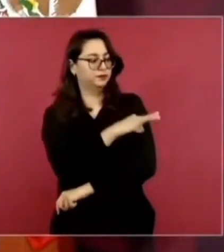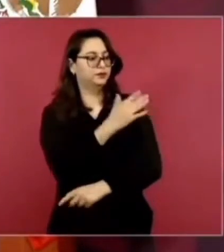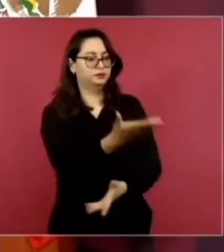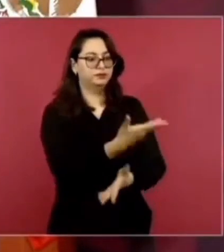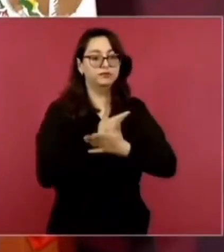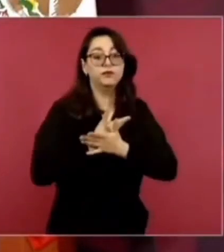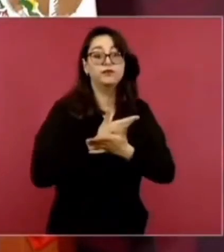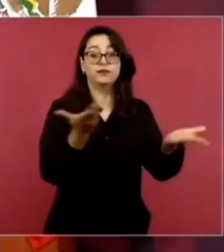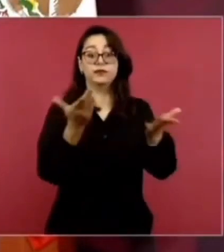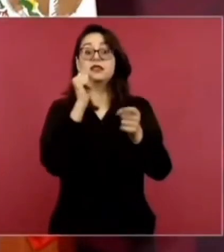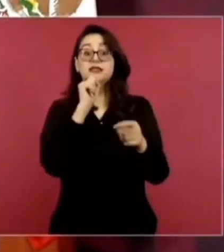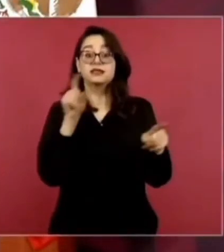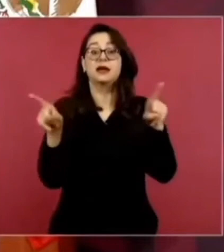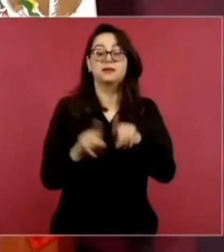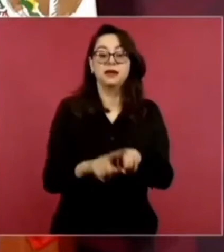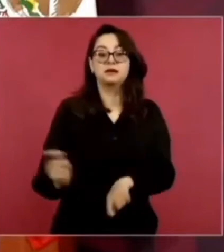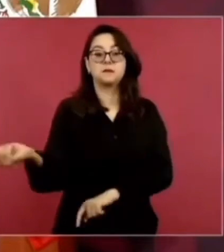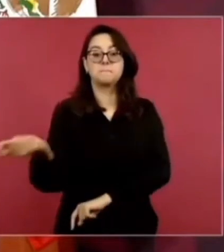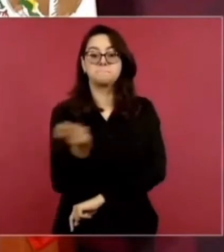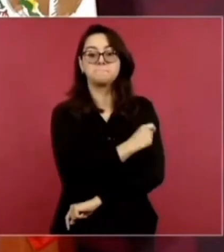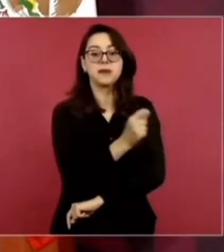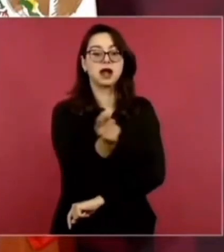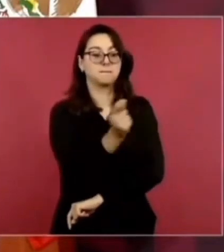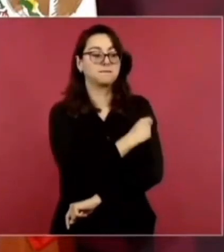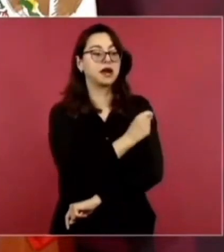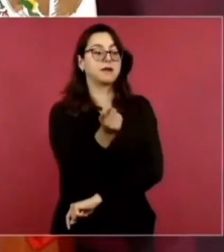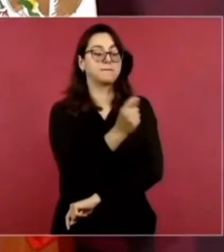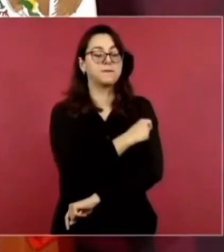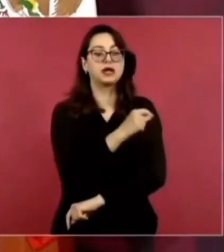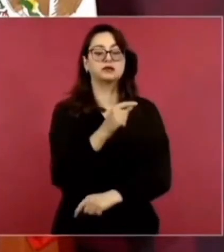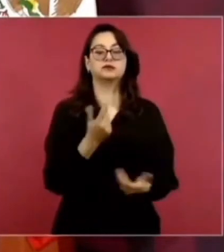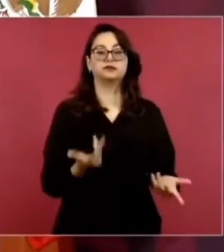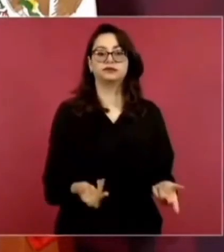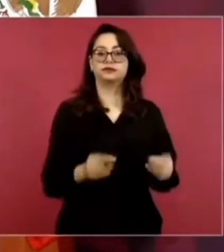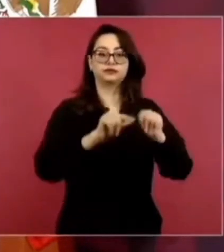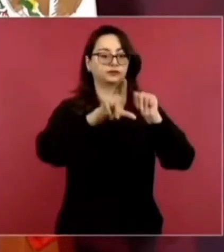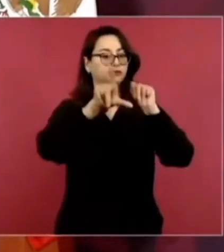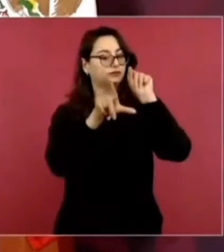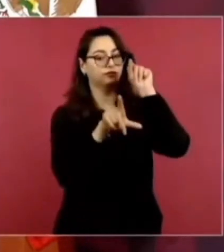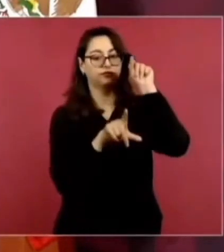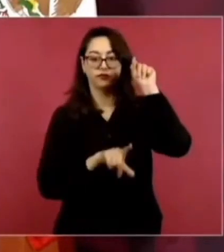las vacunas. México fue el único país